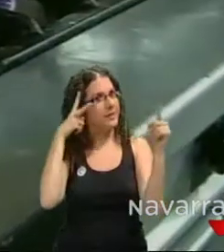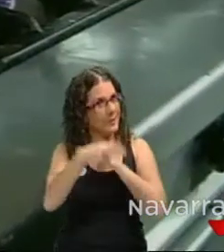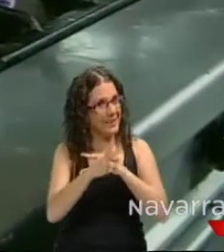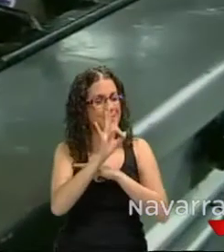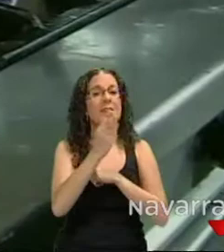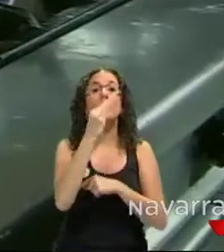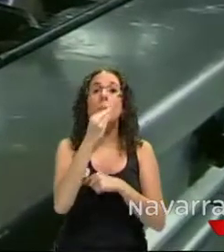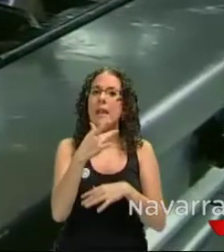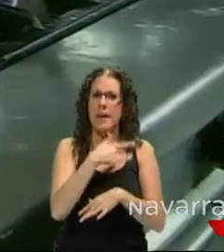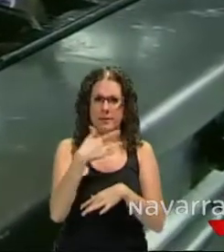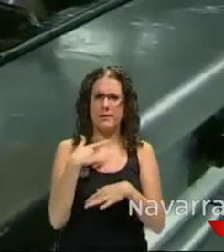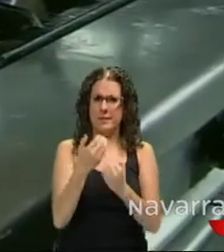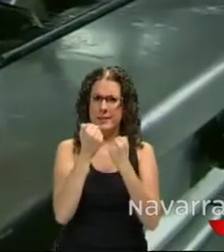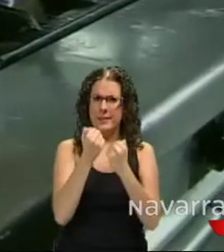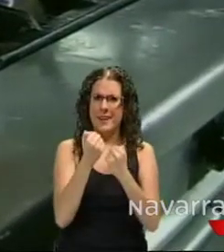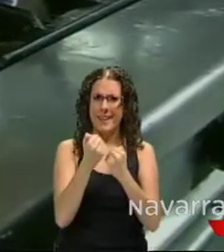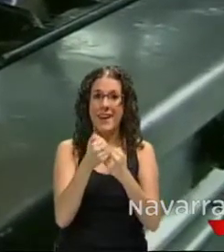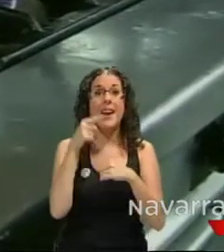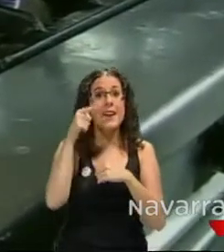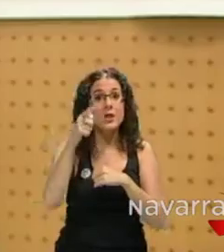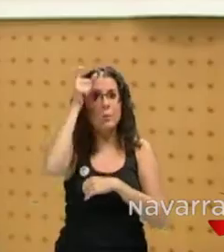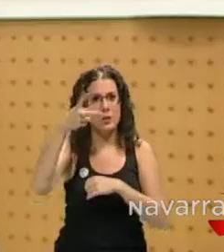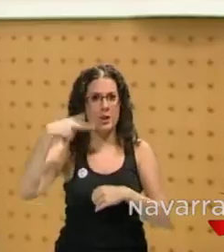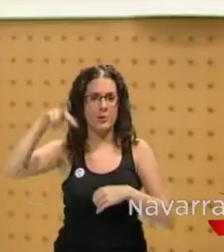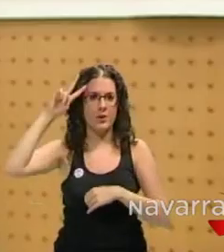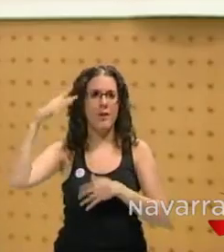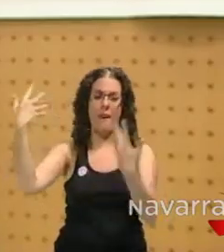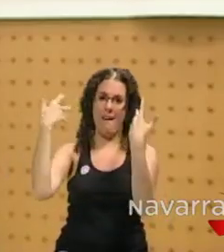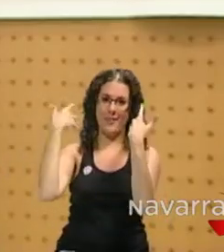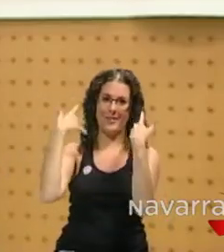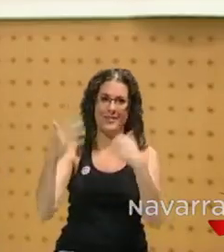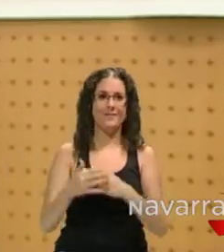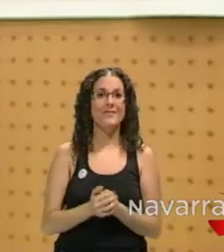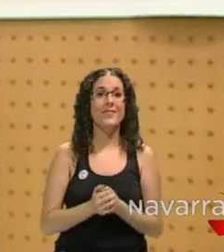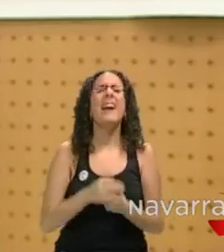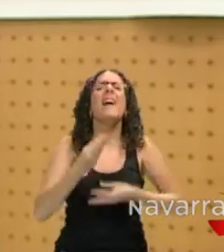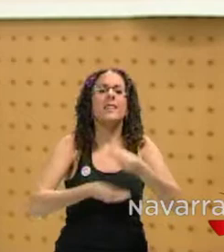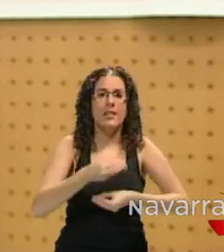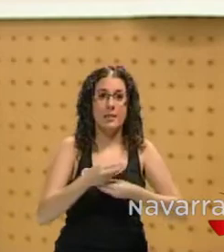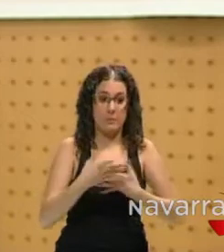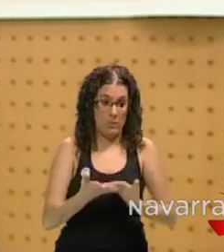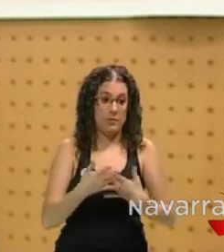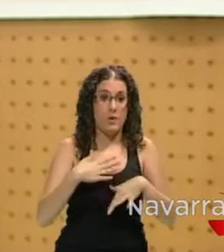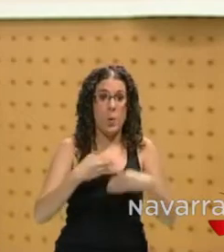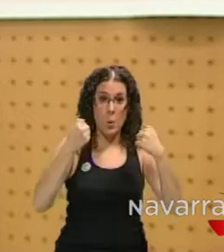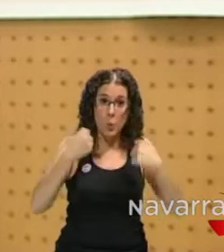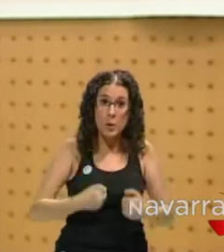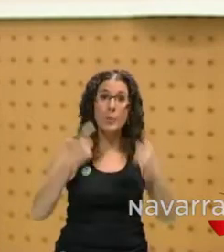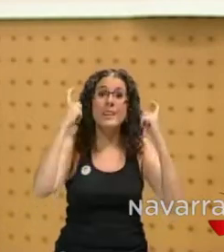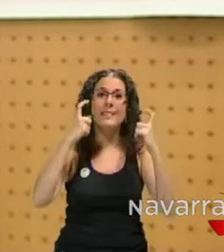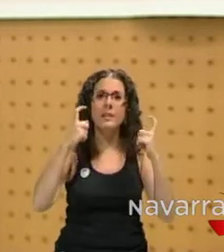de las recomendaciones de los profesionales. ¿Qué hay que hacer? Favorecer que el cuerpo no llegue a una temperatura tan alta y